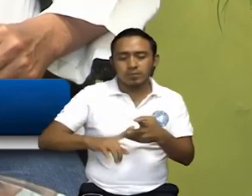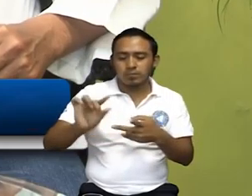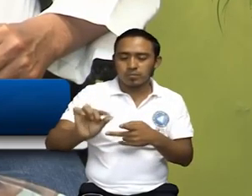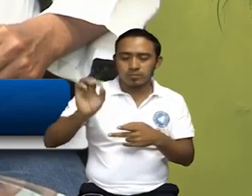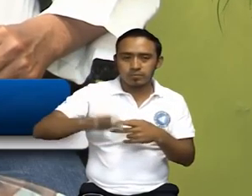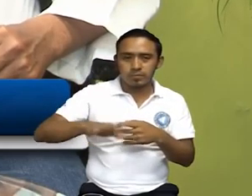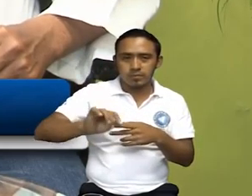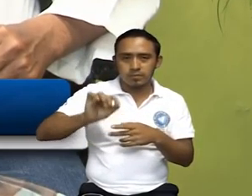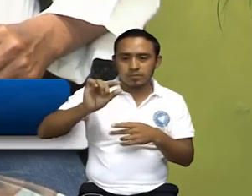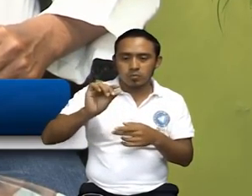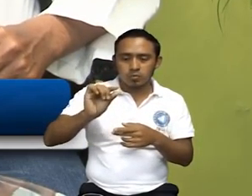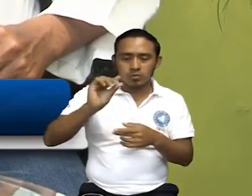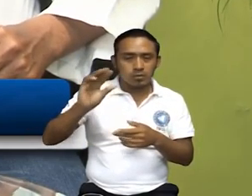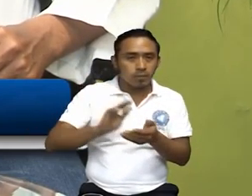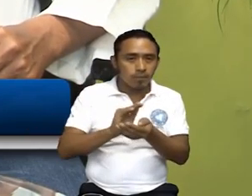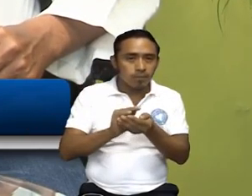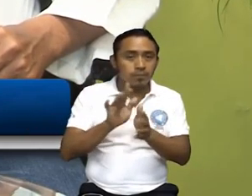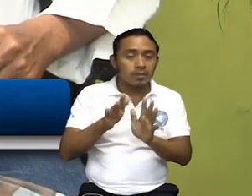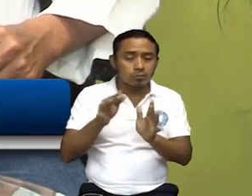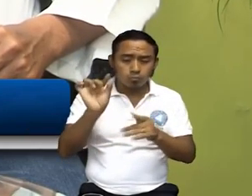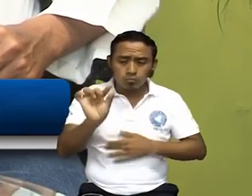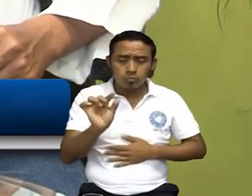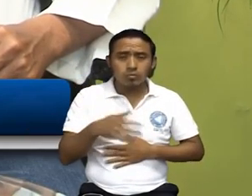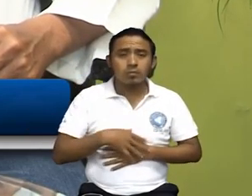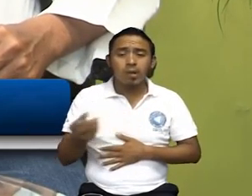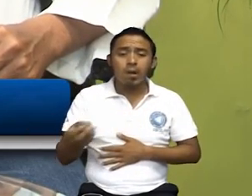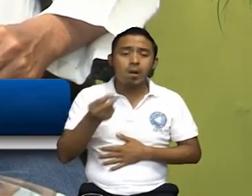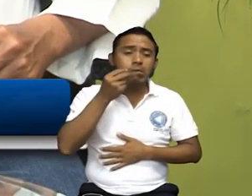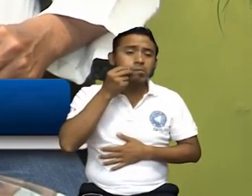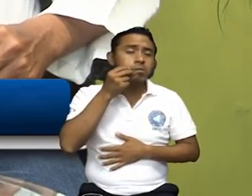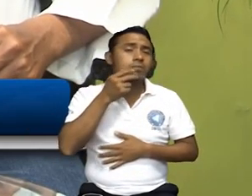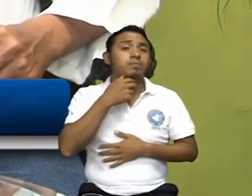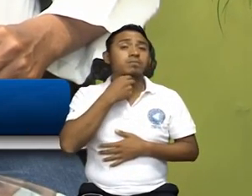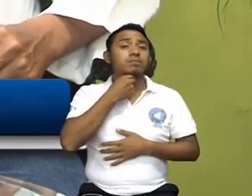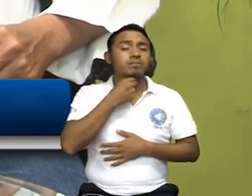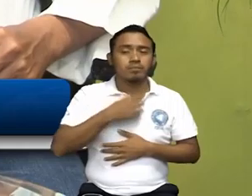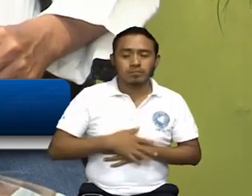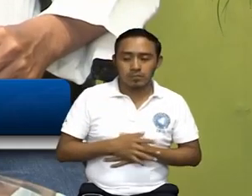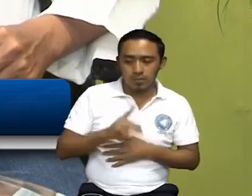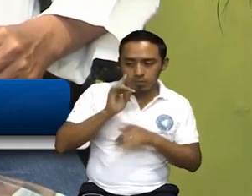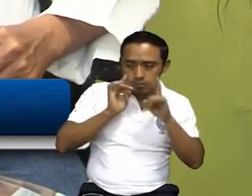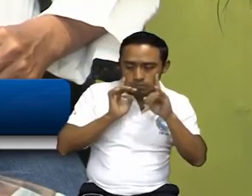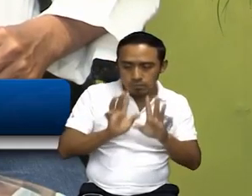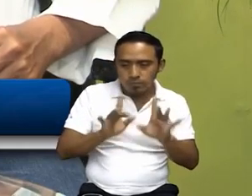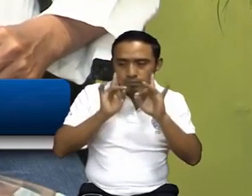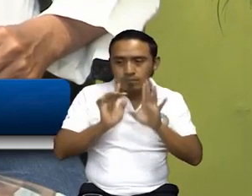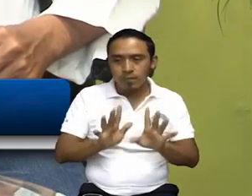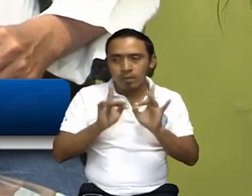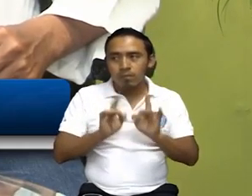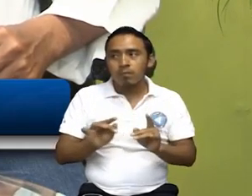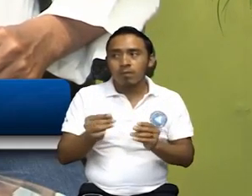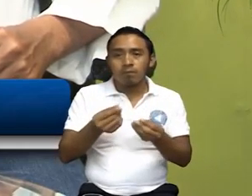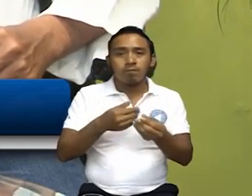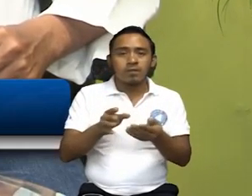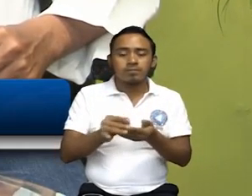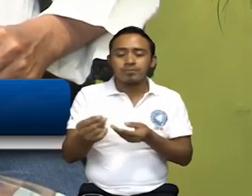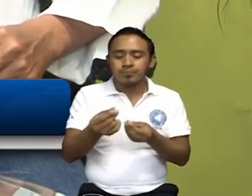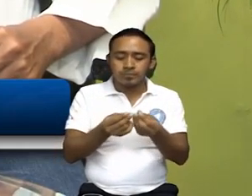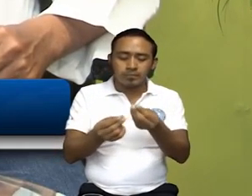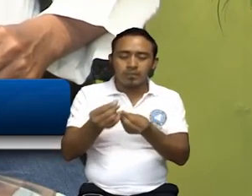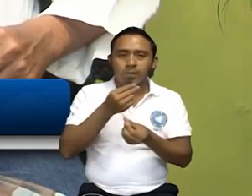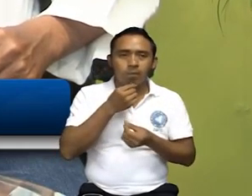pequeñas, los niños se le introducen en la boca. Si los padres no están al tanto, están pendientes de ellos, eso es resbaloso. El niño lo anda ahí